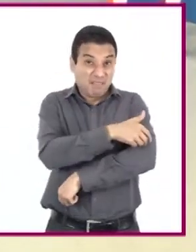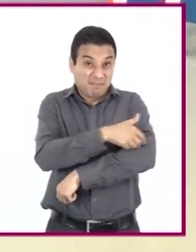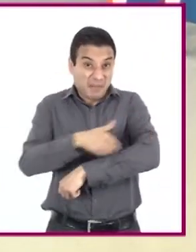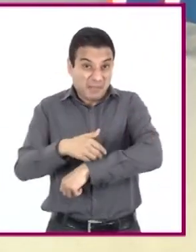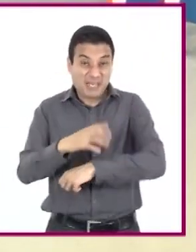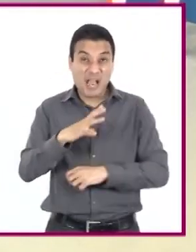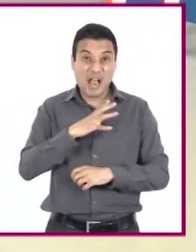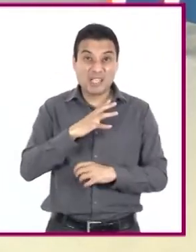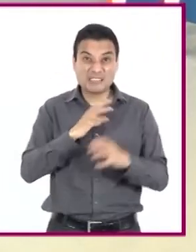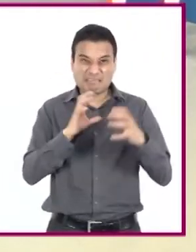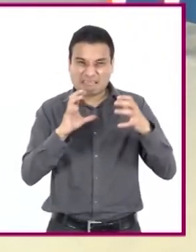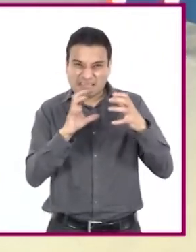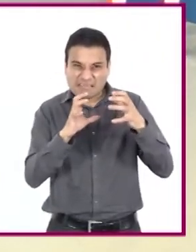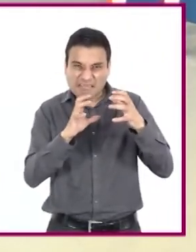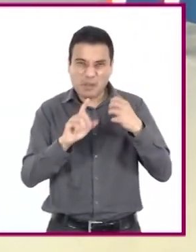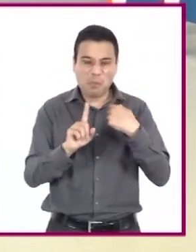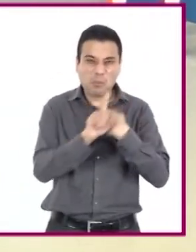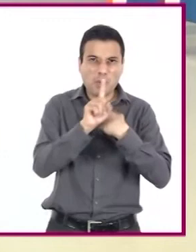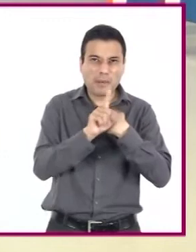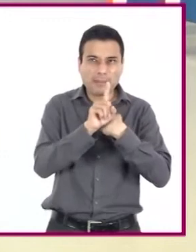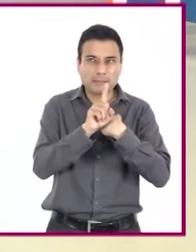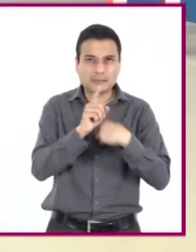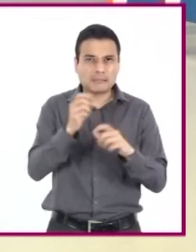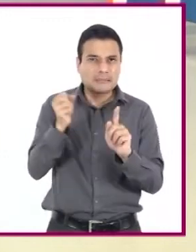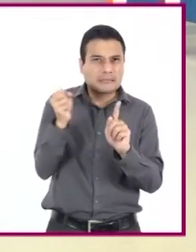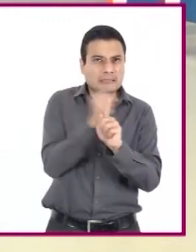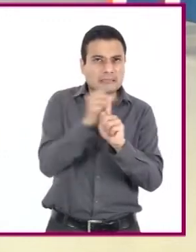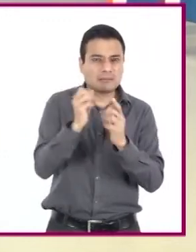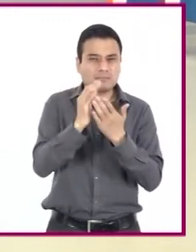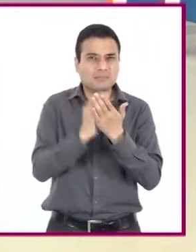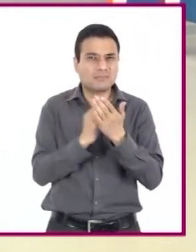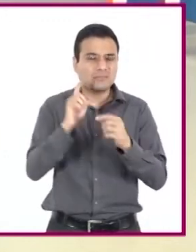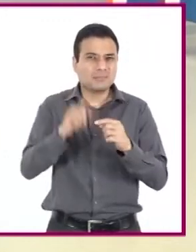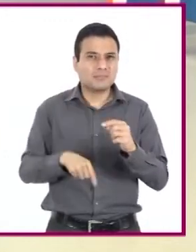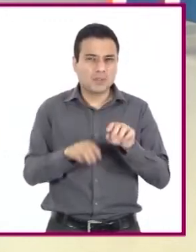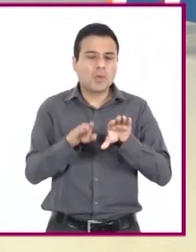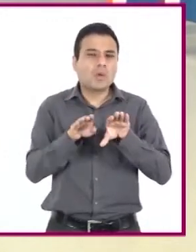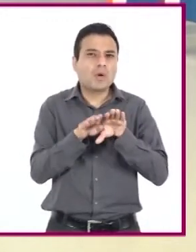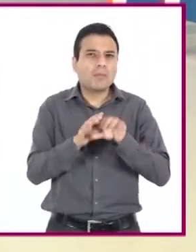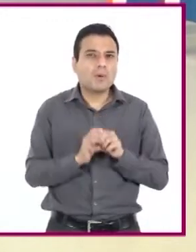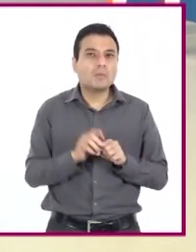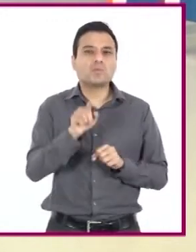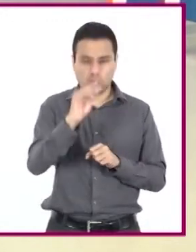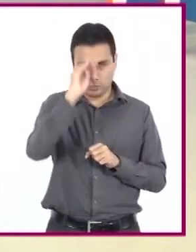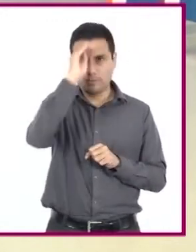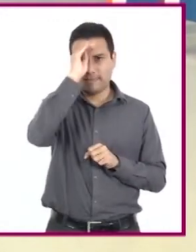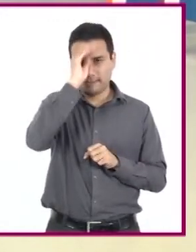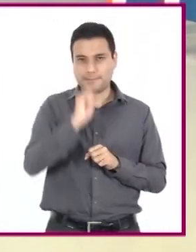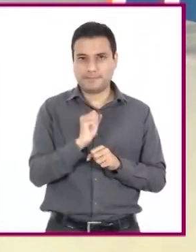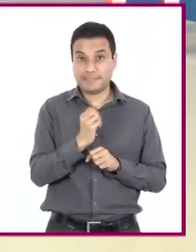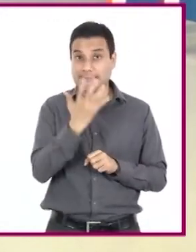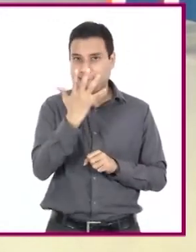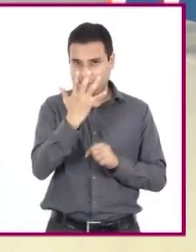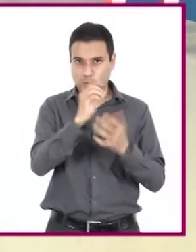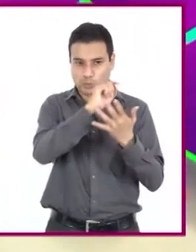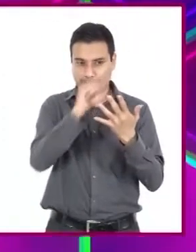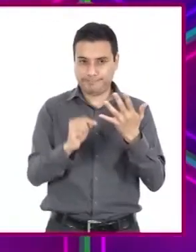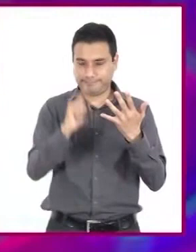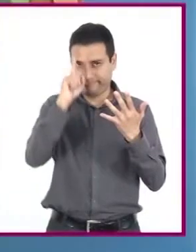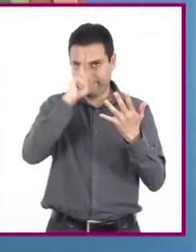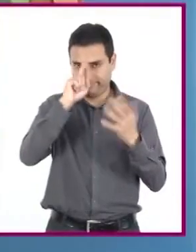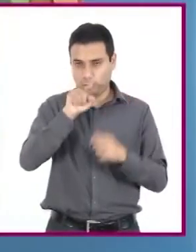para evitar situaciones violentas. Pueden ser acciones que hayan puesto en práctica en sus propias